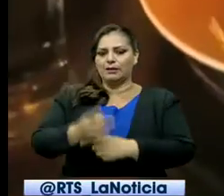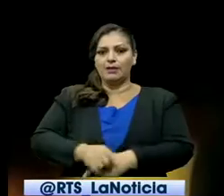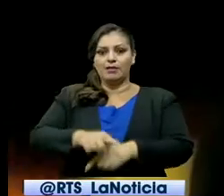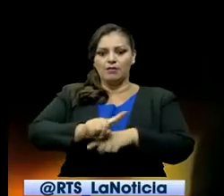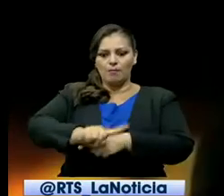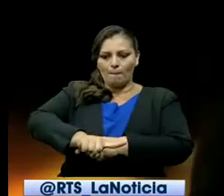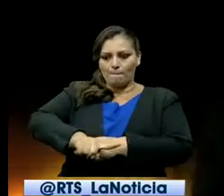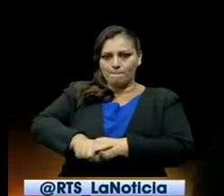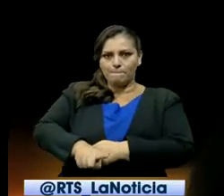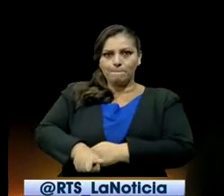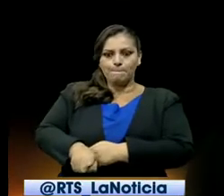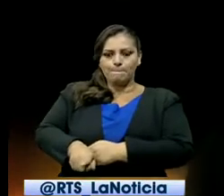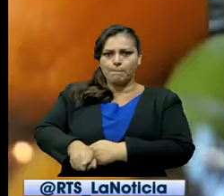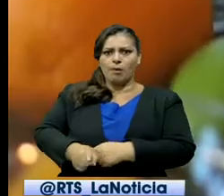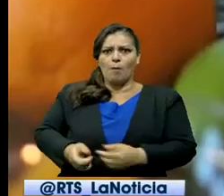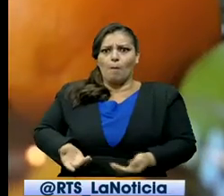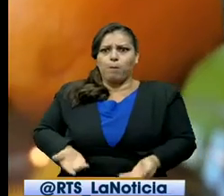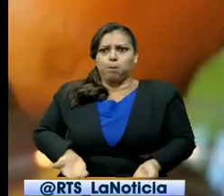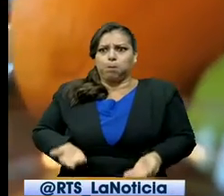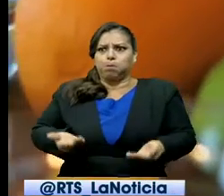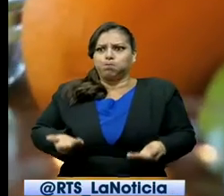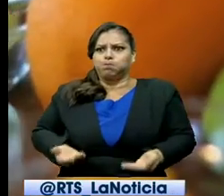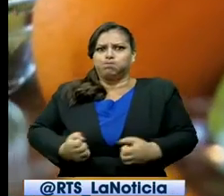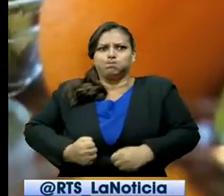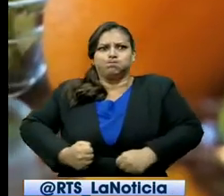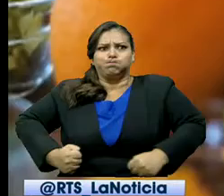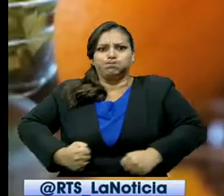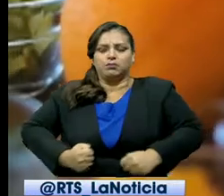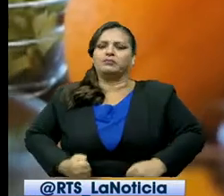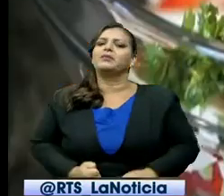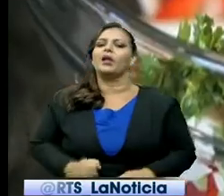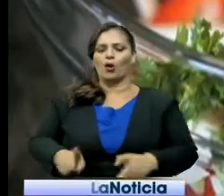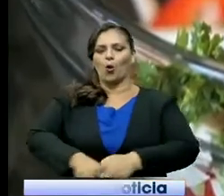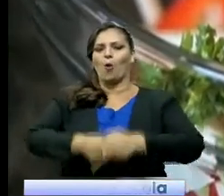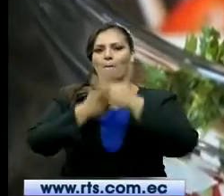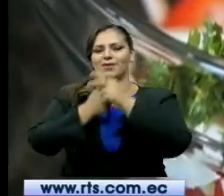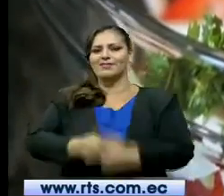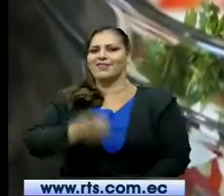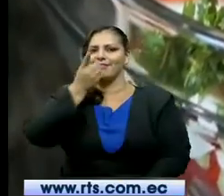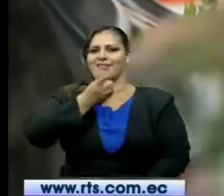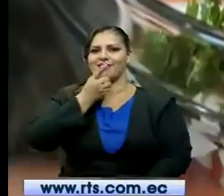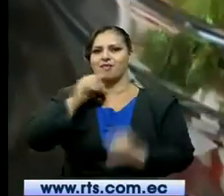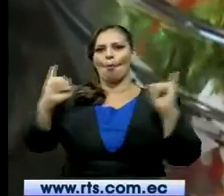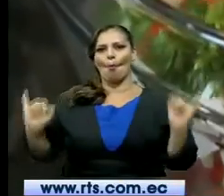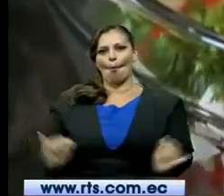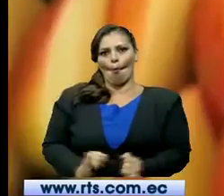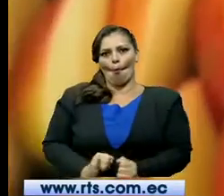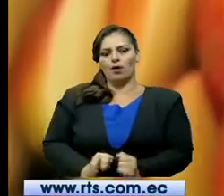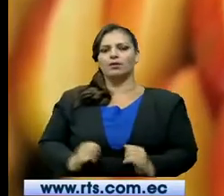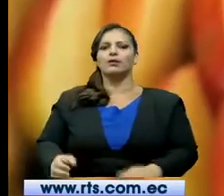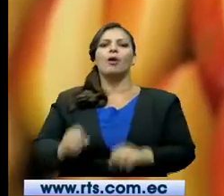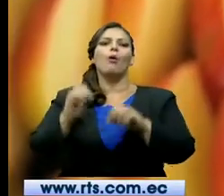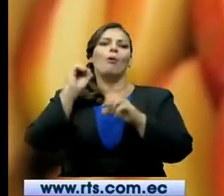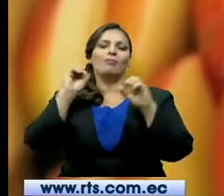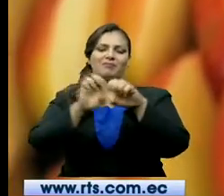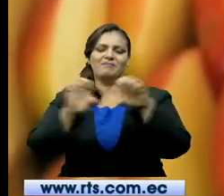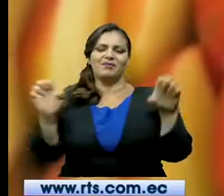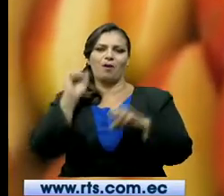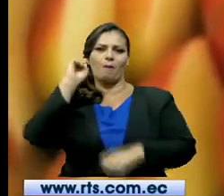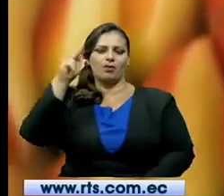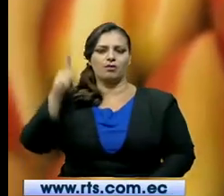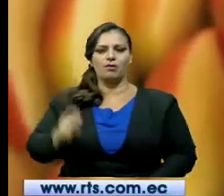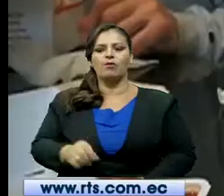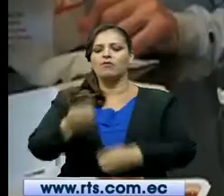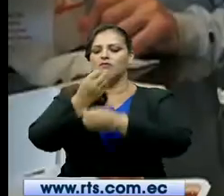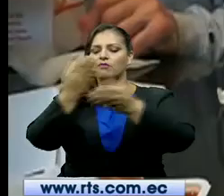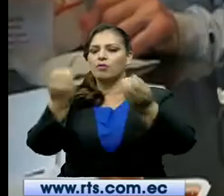es de comilonas, enero es para retomar la dieta saludable. Opina América Latina decidió iniciar 2017 contando calorías,